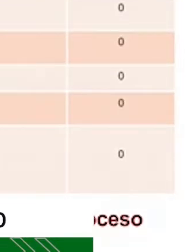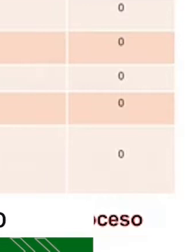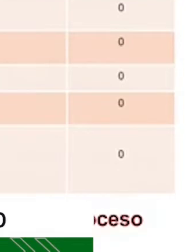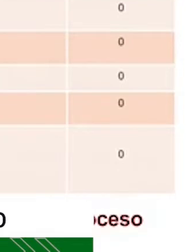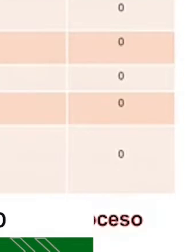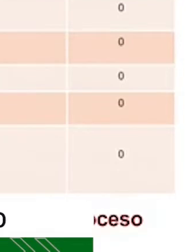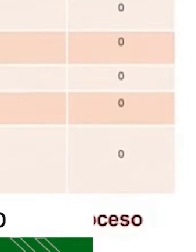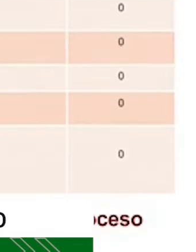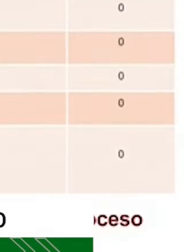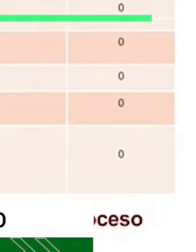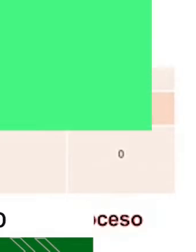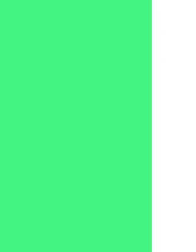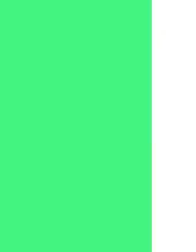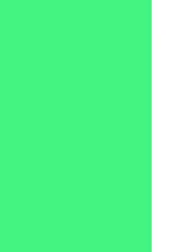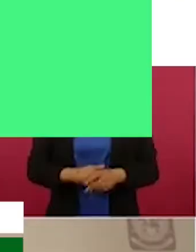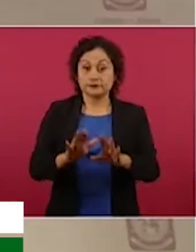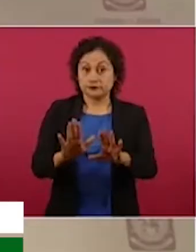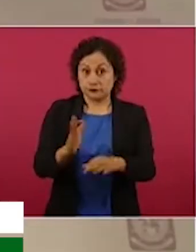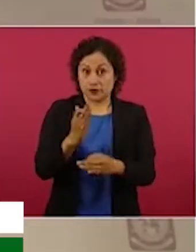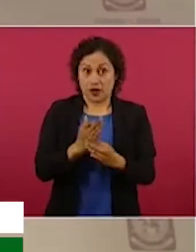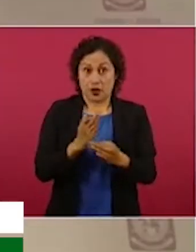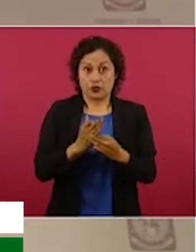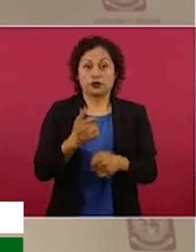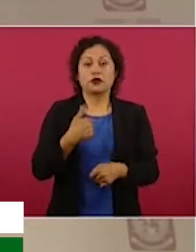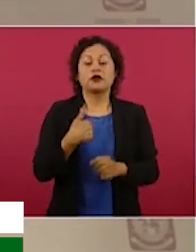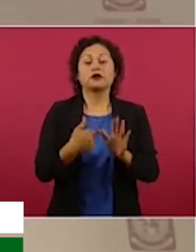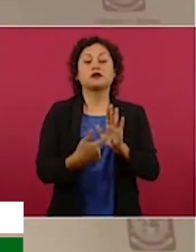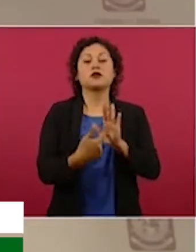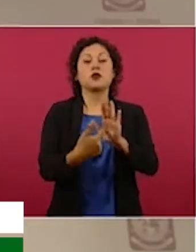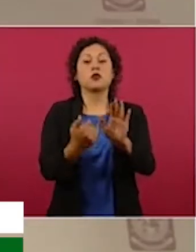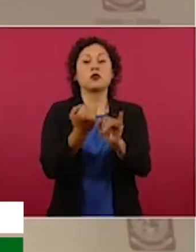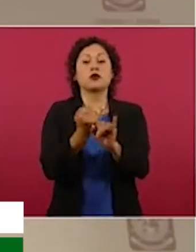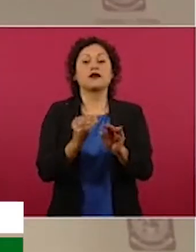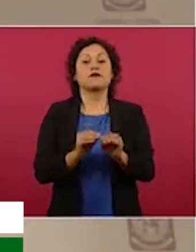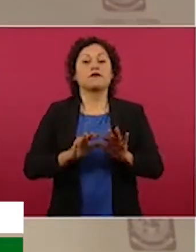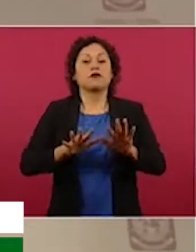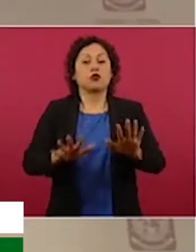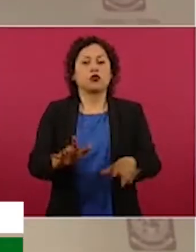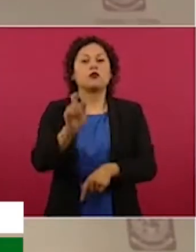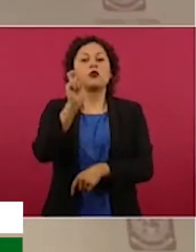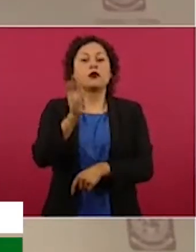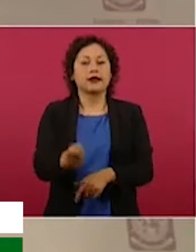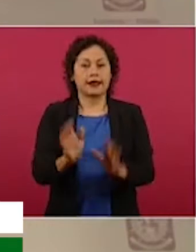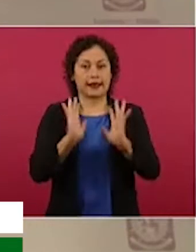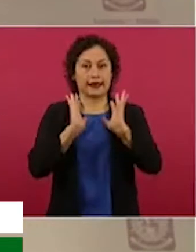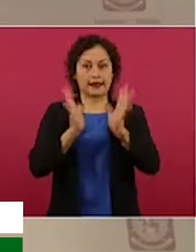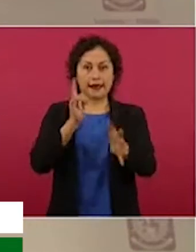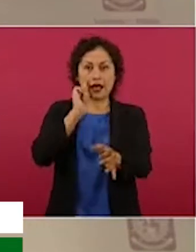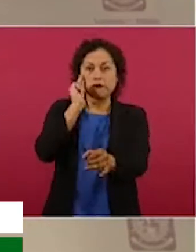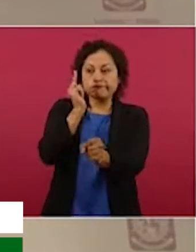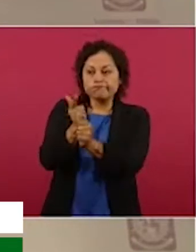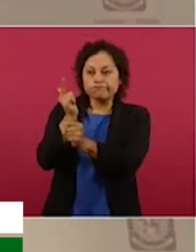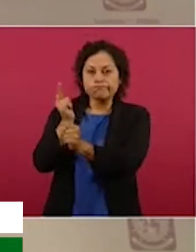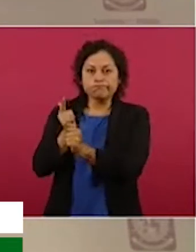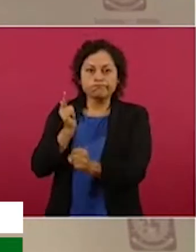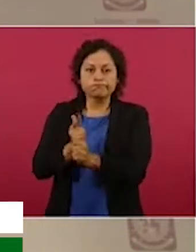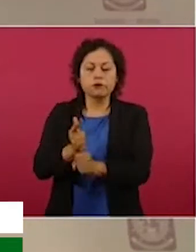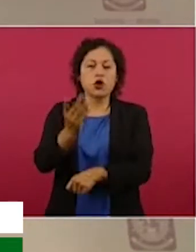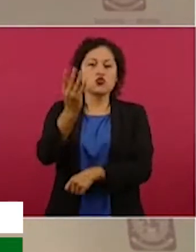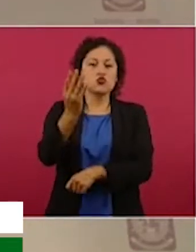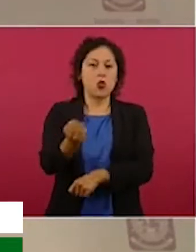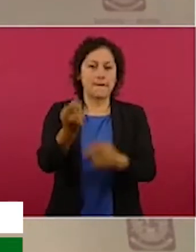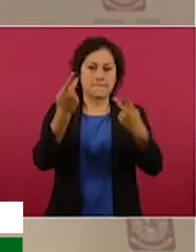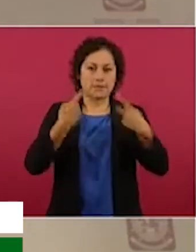Coordinación Antisecuestros. El gobernador de Oaxaca, Alejandro Murat, dio a conocer que aún resta encontrar a 6